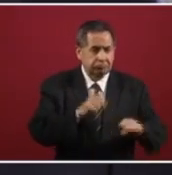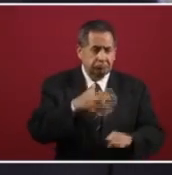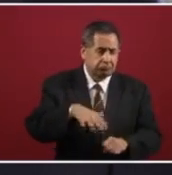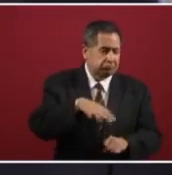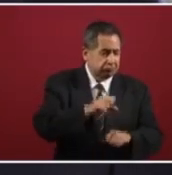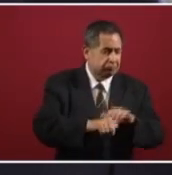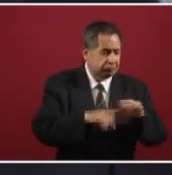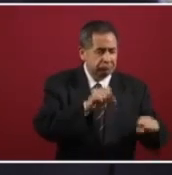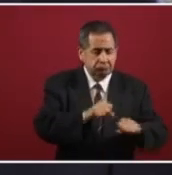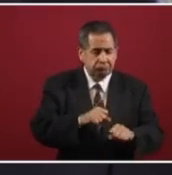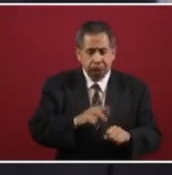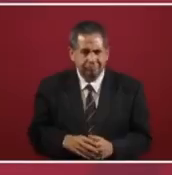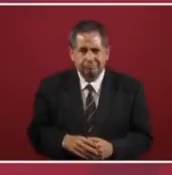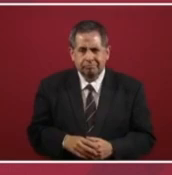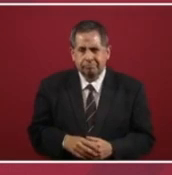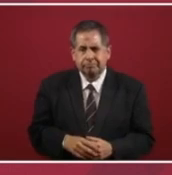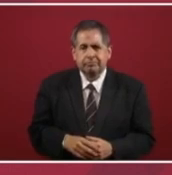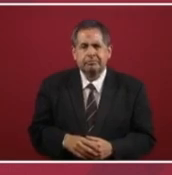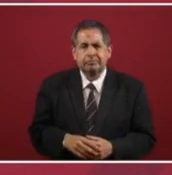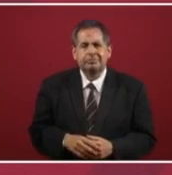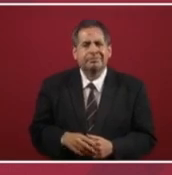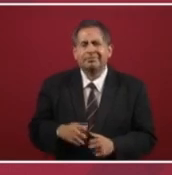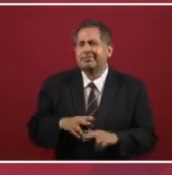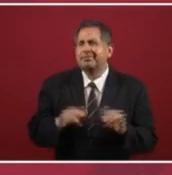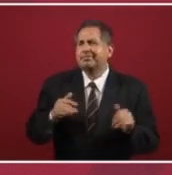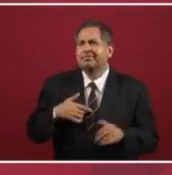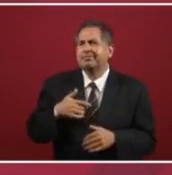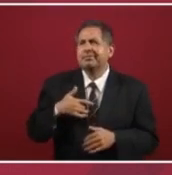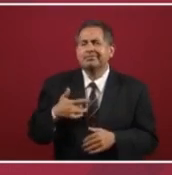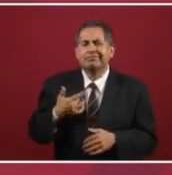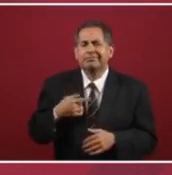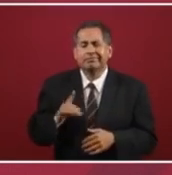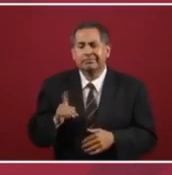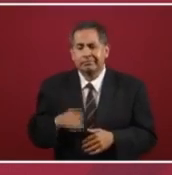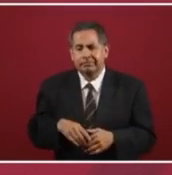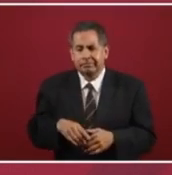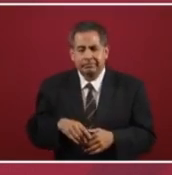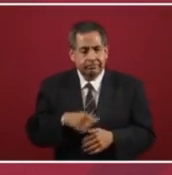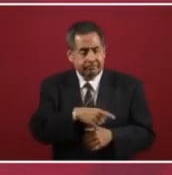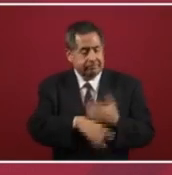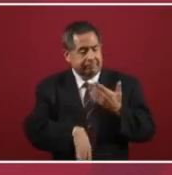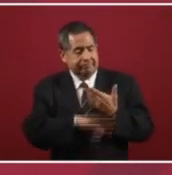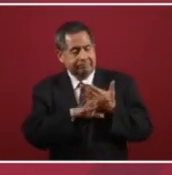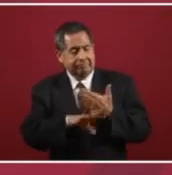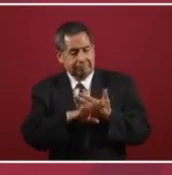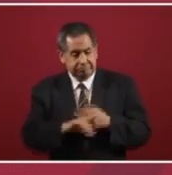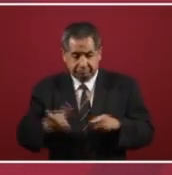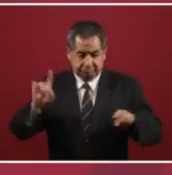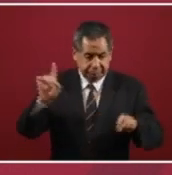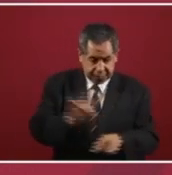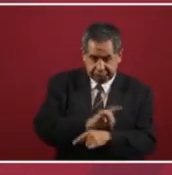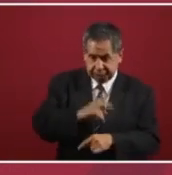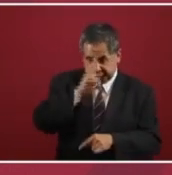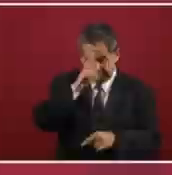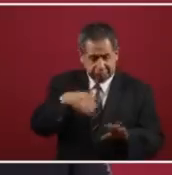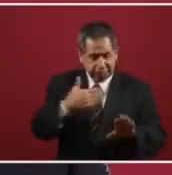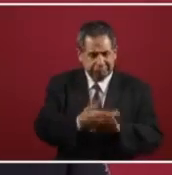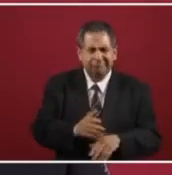que no es mi fuerte la venganza, ni siquiera a los que nos hicieron mucho daño,